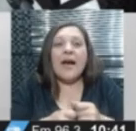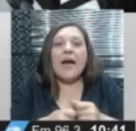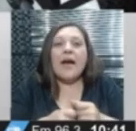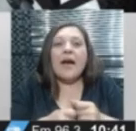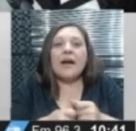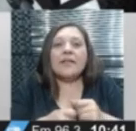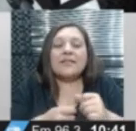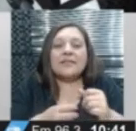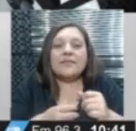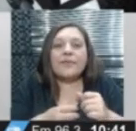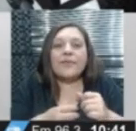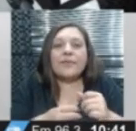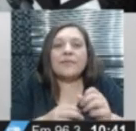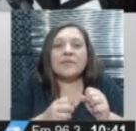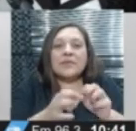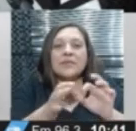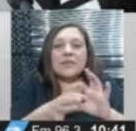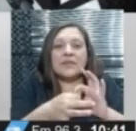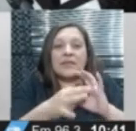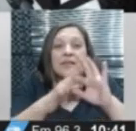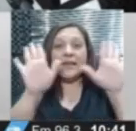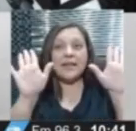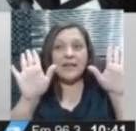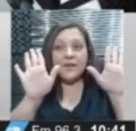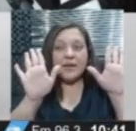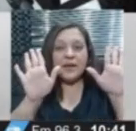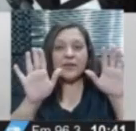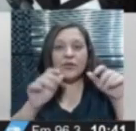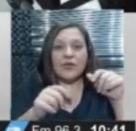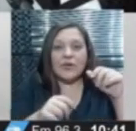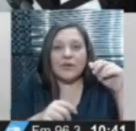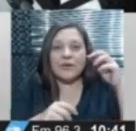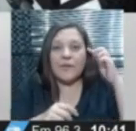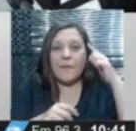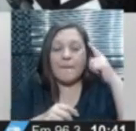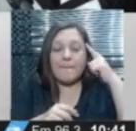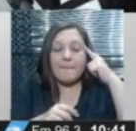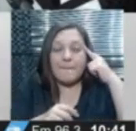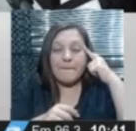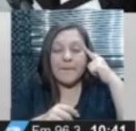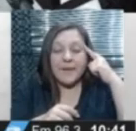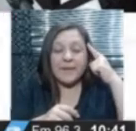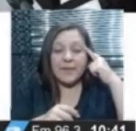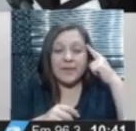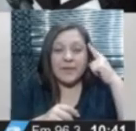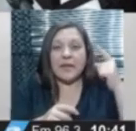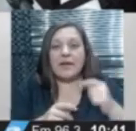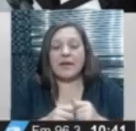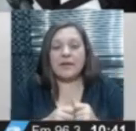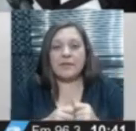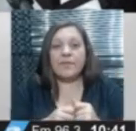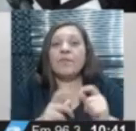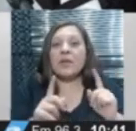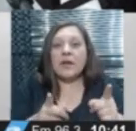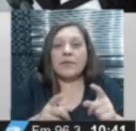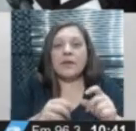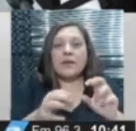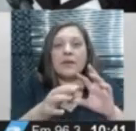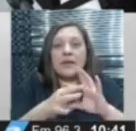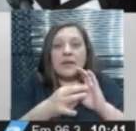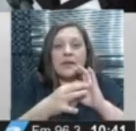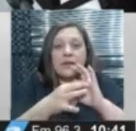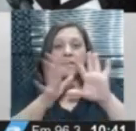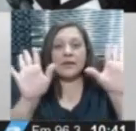mental porque no solamente está la esclavitud física sino está la esclavitud mental que muchas veces cuestan cuesta en en nuestra comunidad en